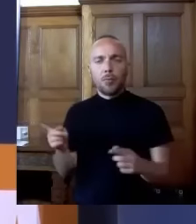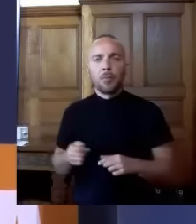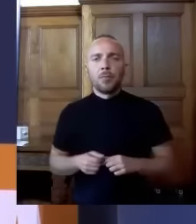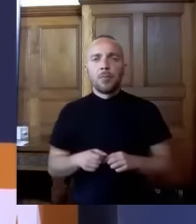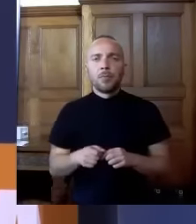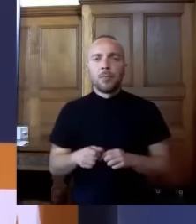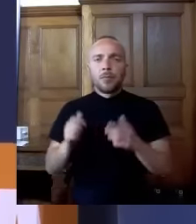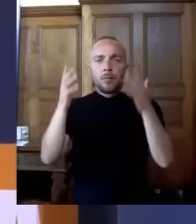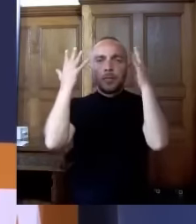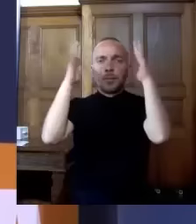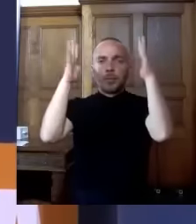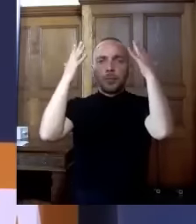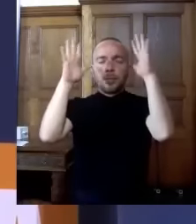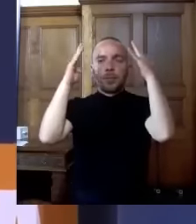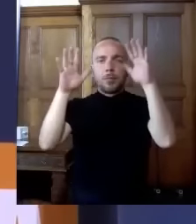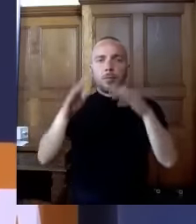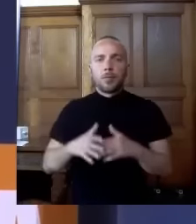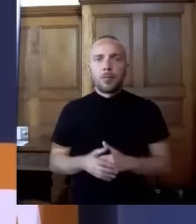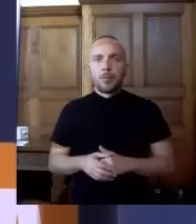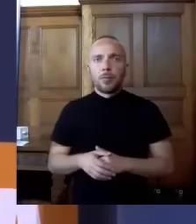Porque si gobernamos